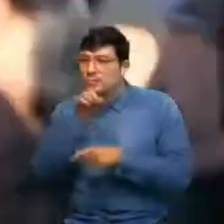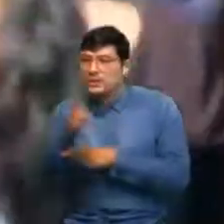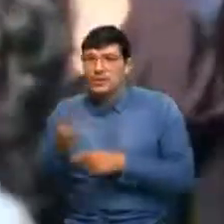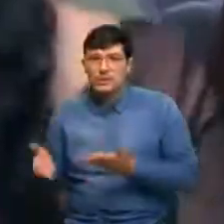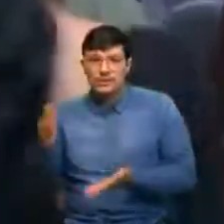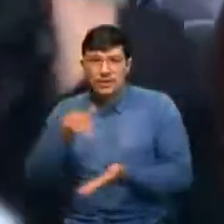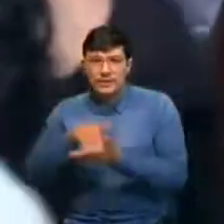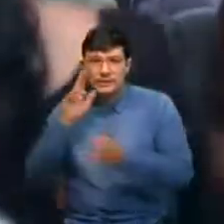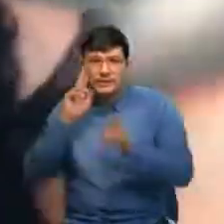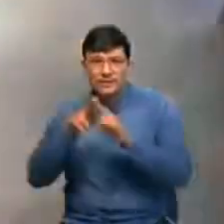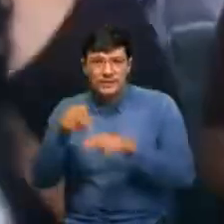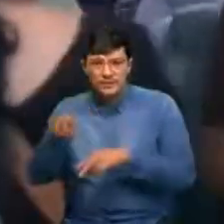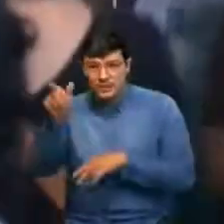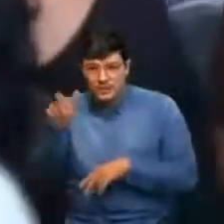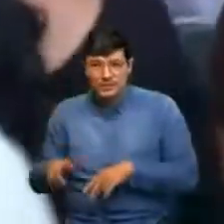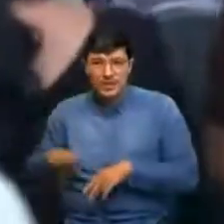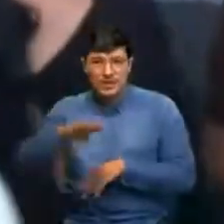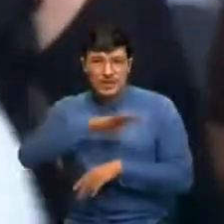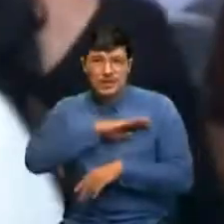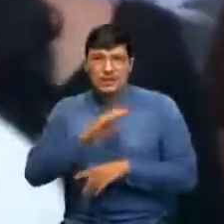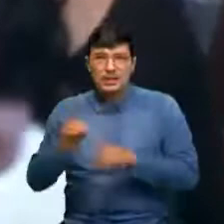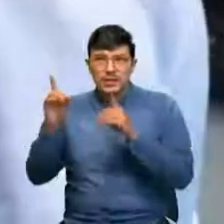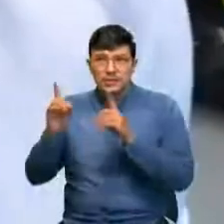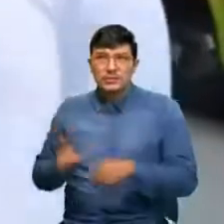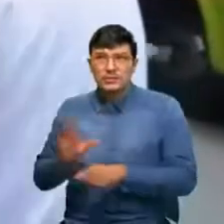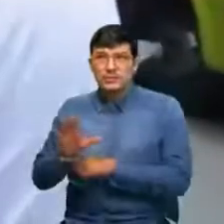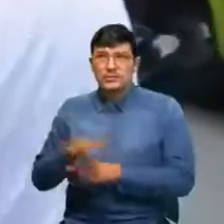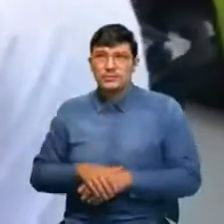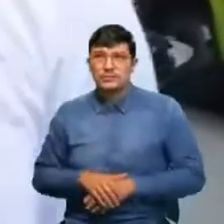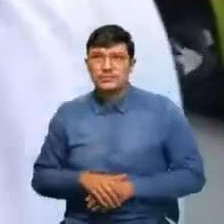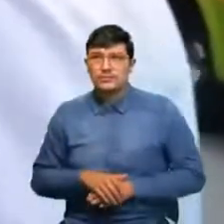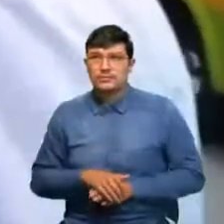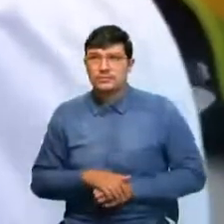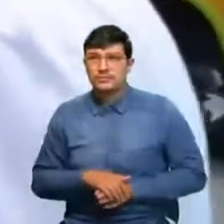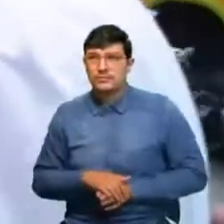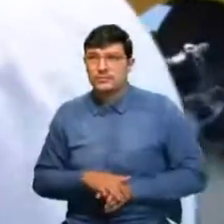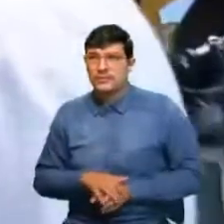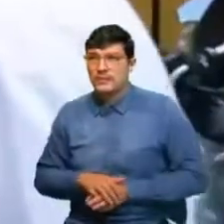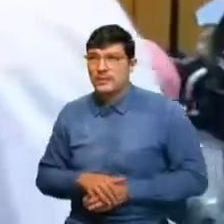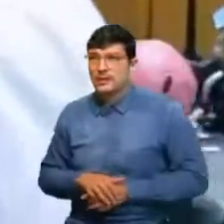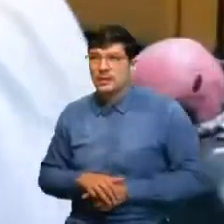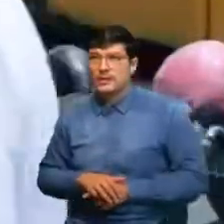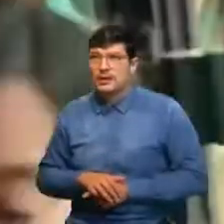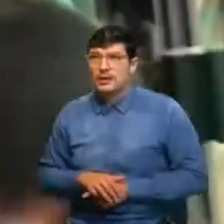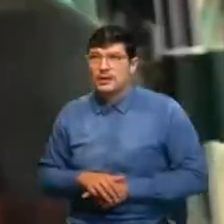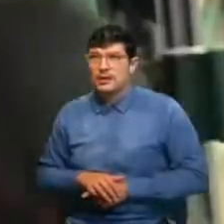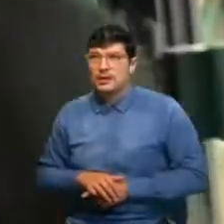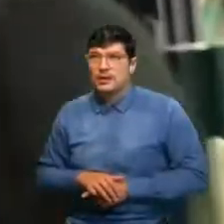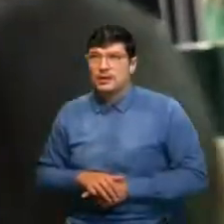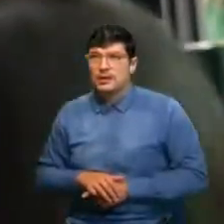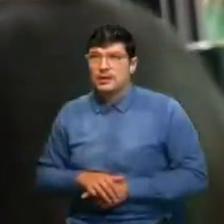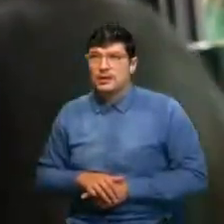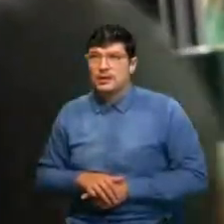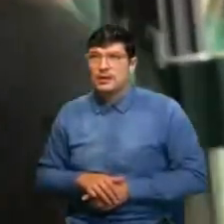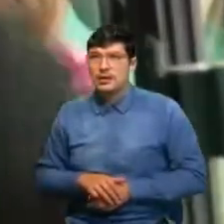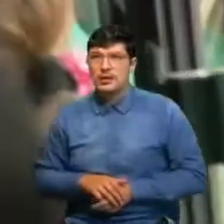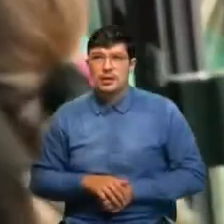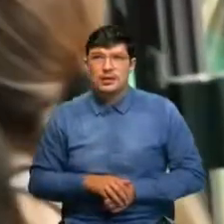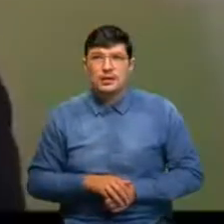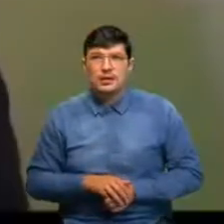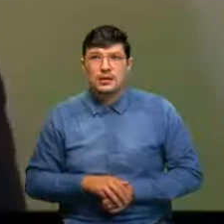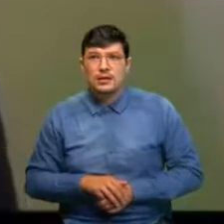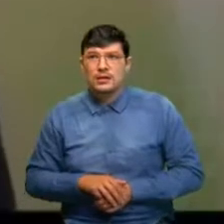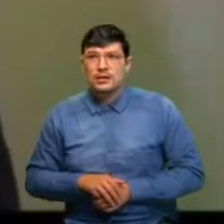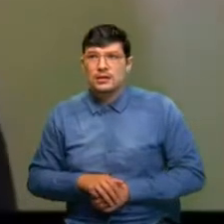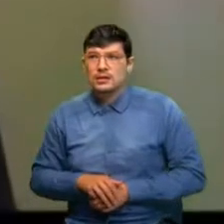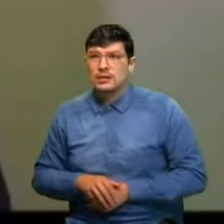un alcalde designado quien tome las riendas del municipio justo en el momento más coyuntural de la administración del ingeniero Rodolfo Hernández.